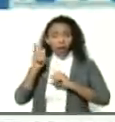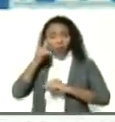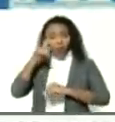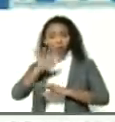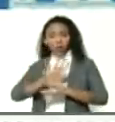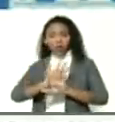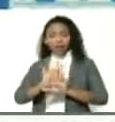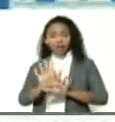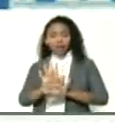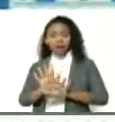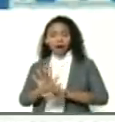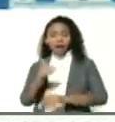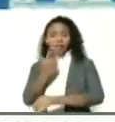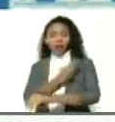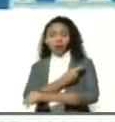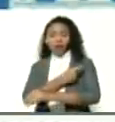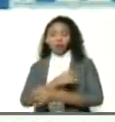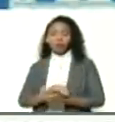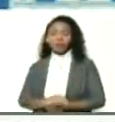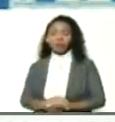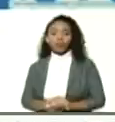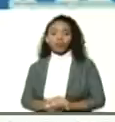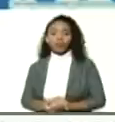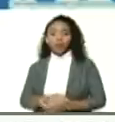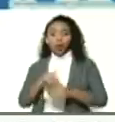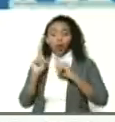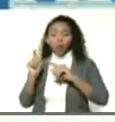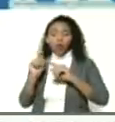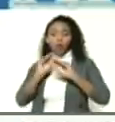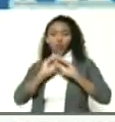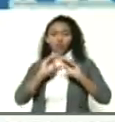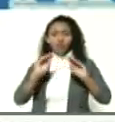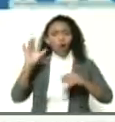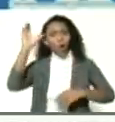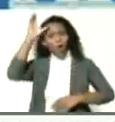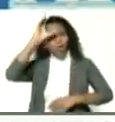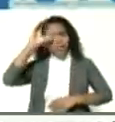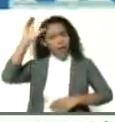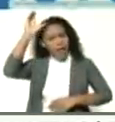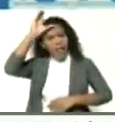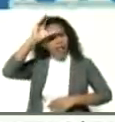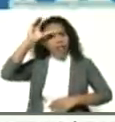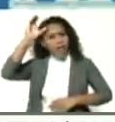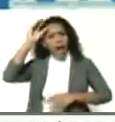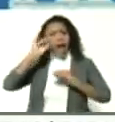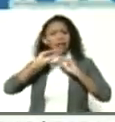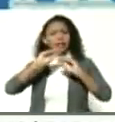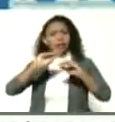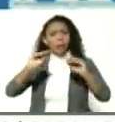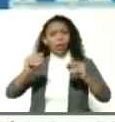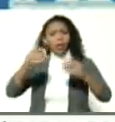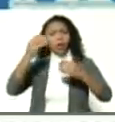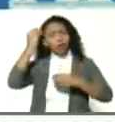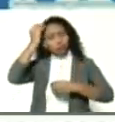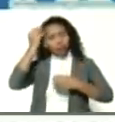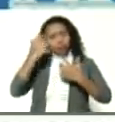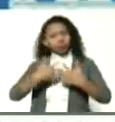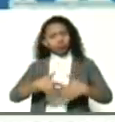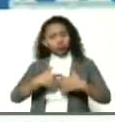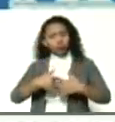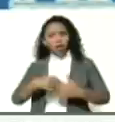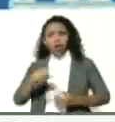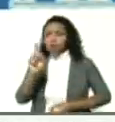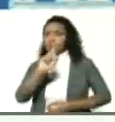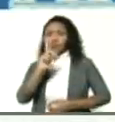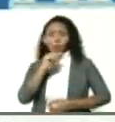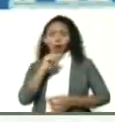ya se han vacunado. Por eso el llamado es a la conciencia, el llamado es a la reflexión. No hay